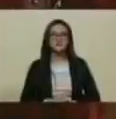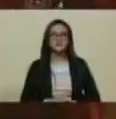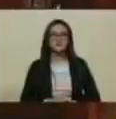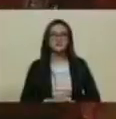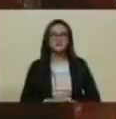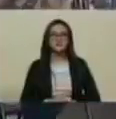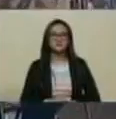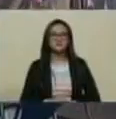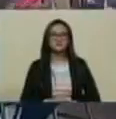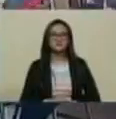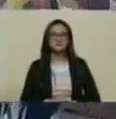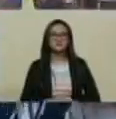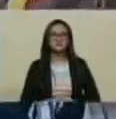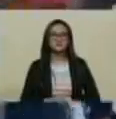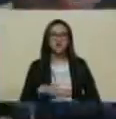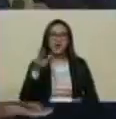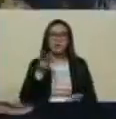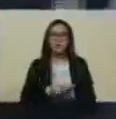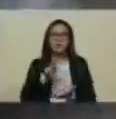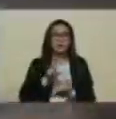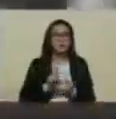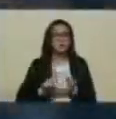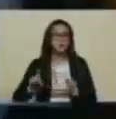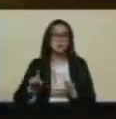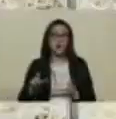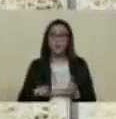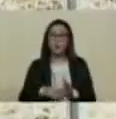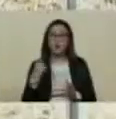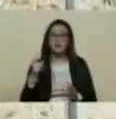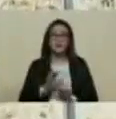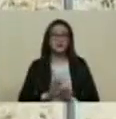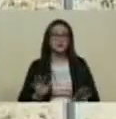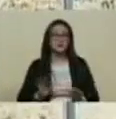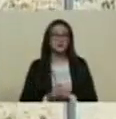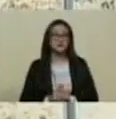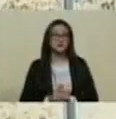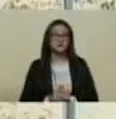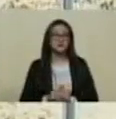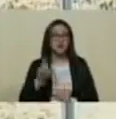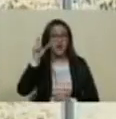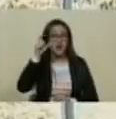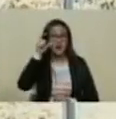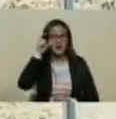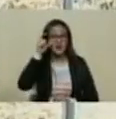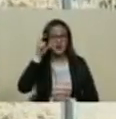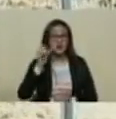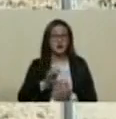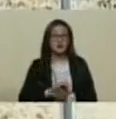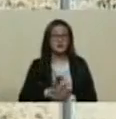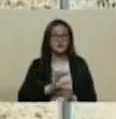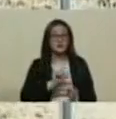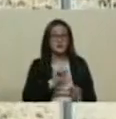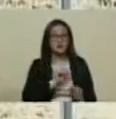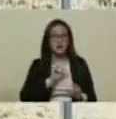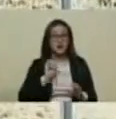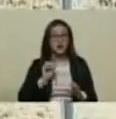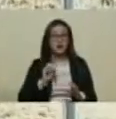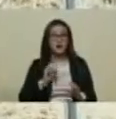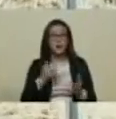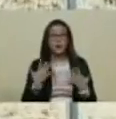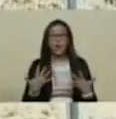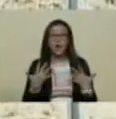Pa'lante, estoy aprobando los recursos. Elías Agua, a través de Fonden, urgente,